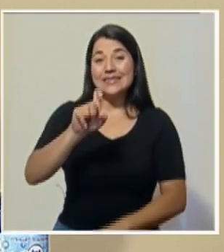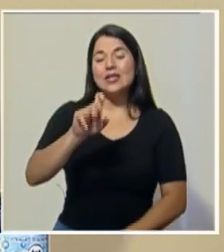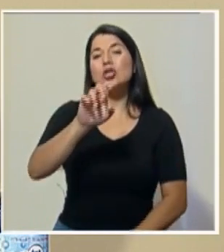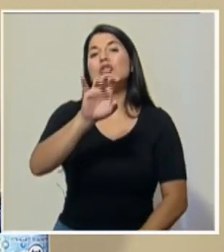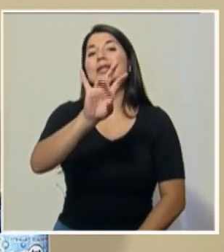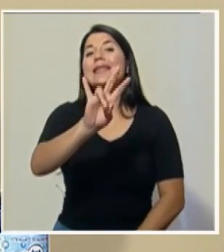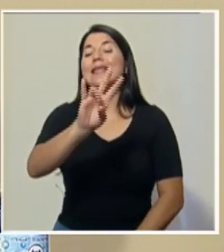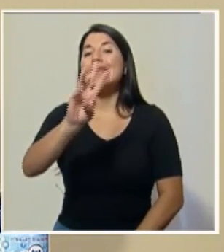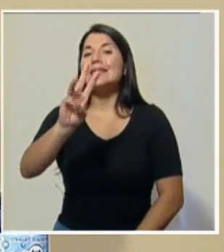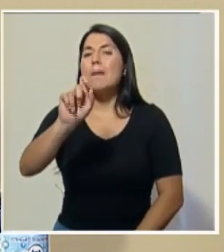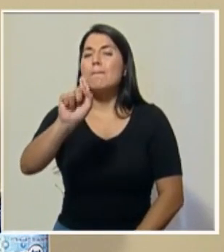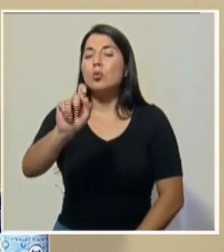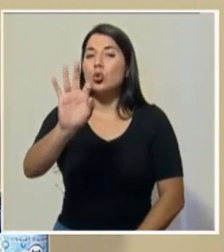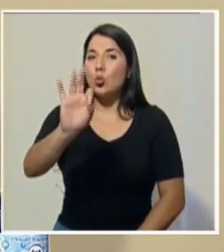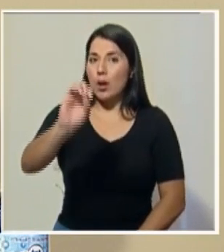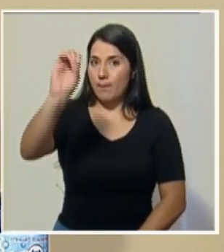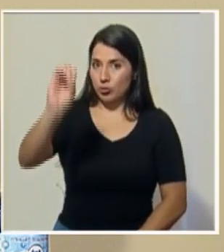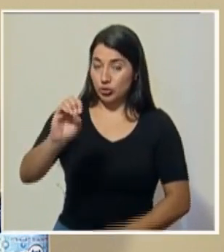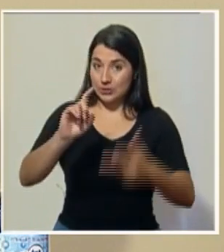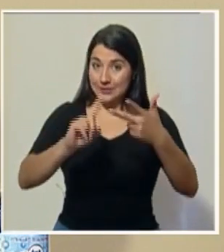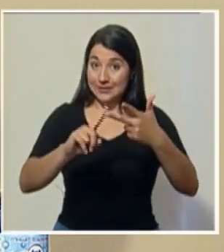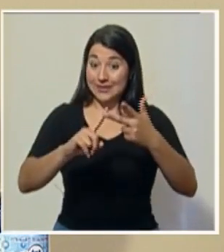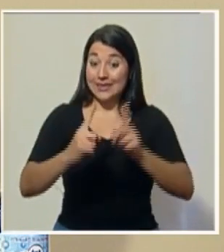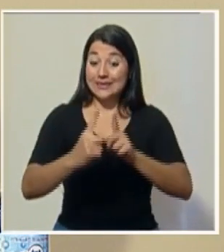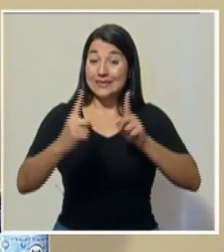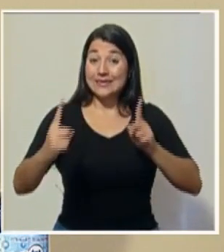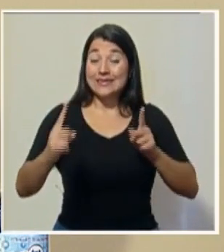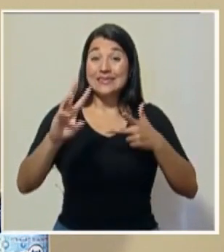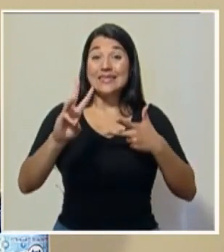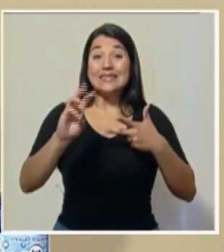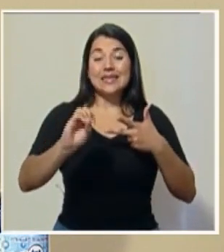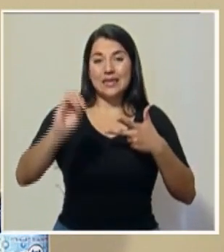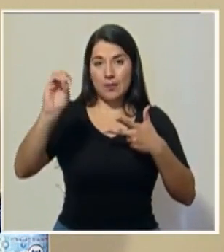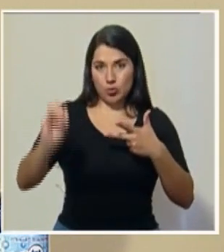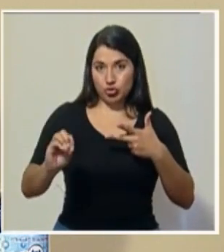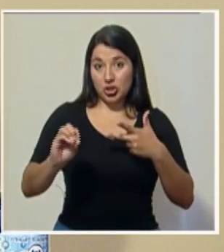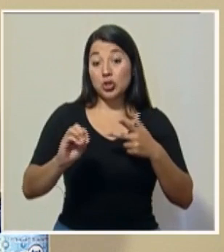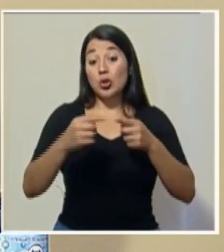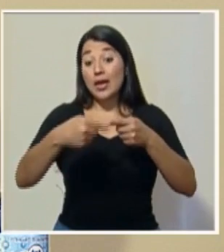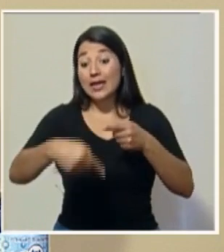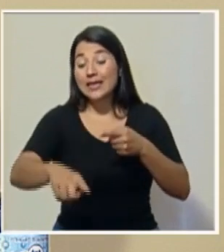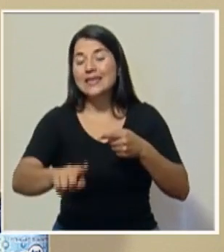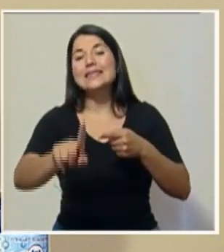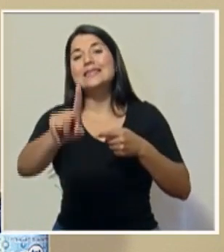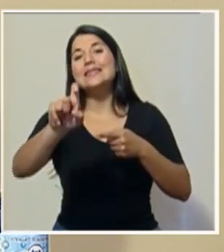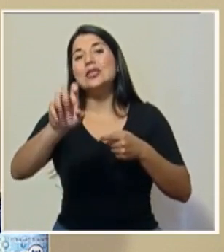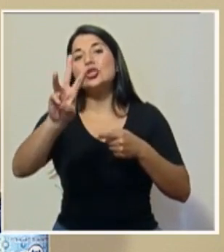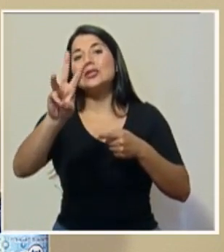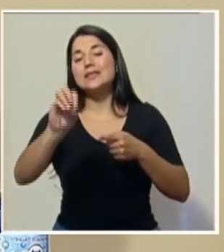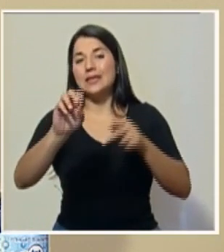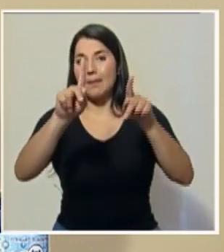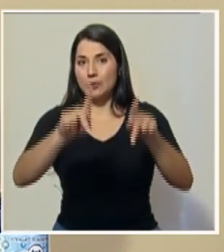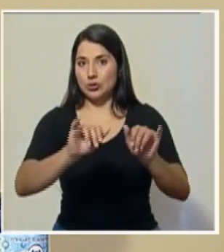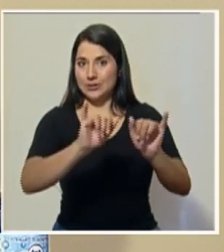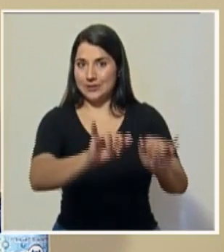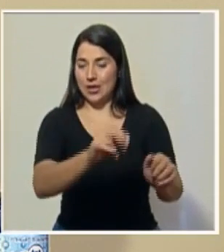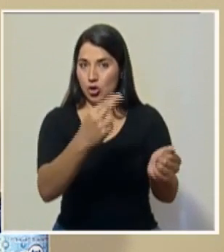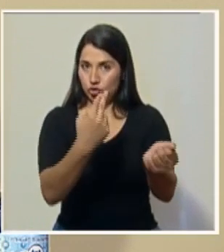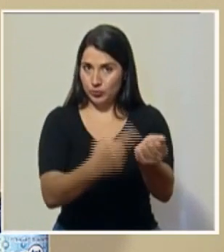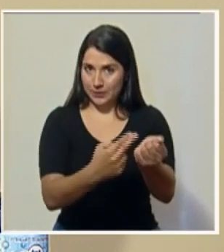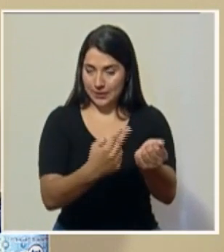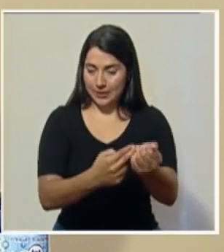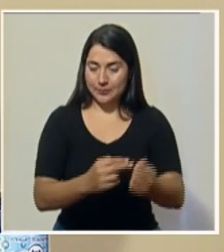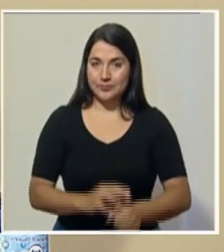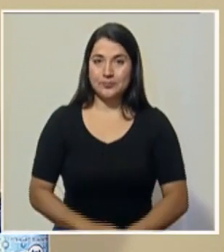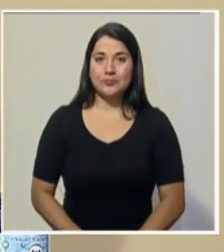176.9 personas, y con el distanciamiento del 60%, 187 personas hospitalizadas. Con